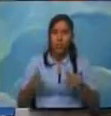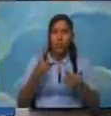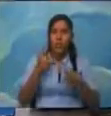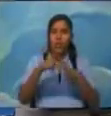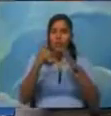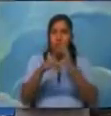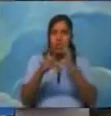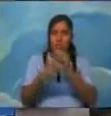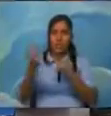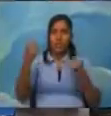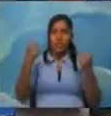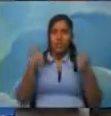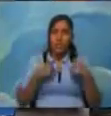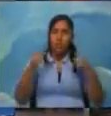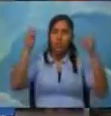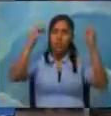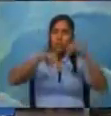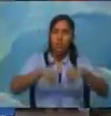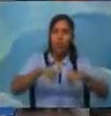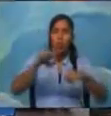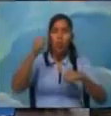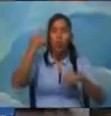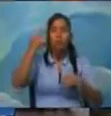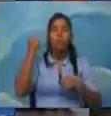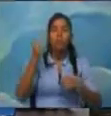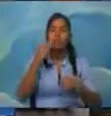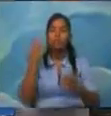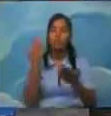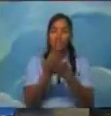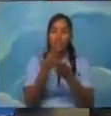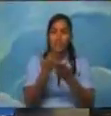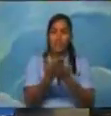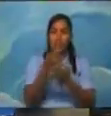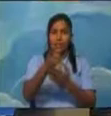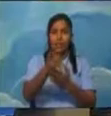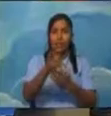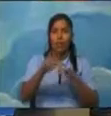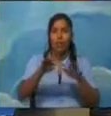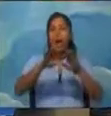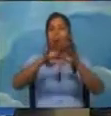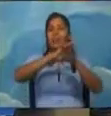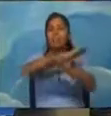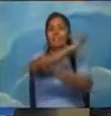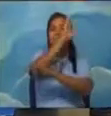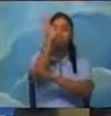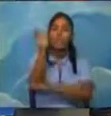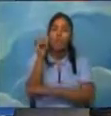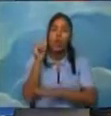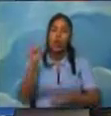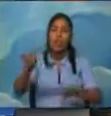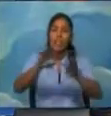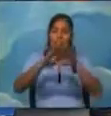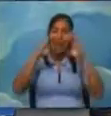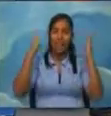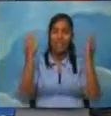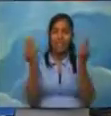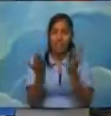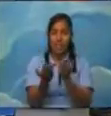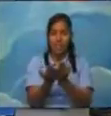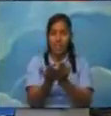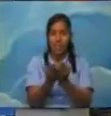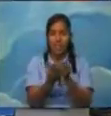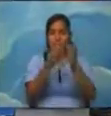esculturas, yo pongo hoy por testigo al cielo y a la tierra.